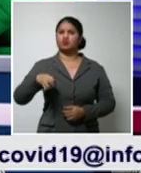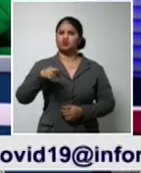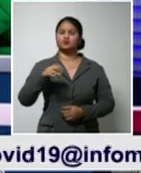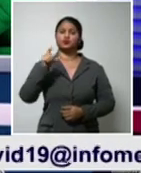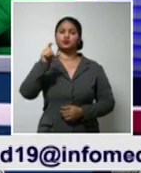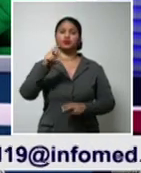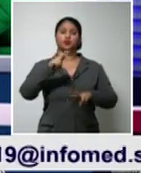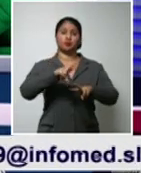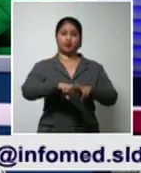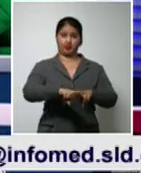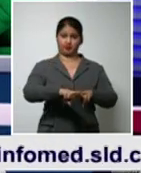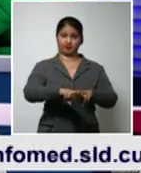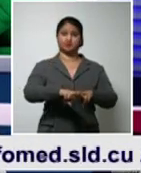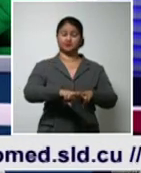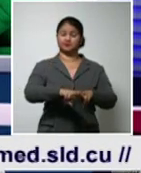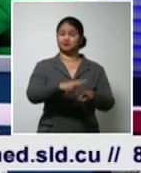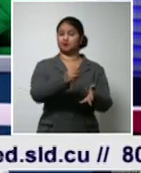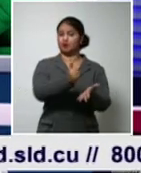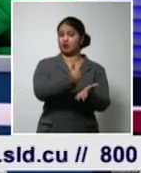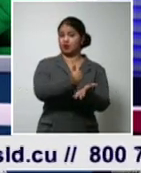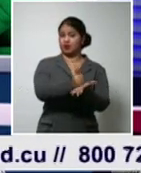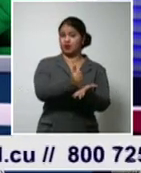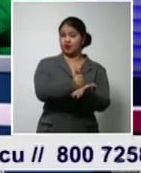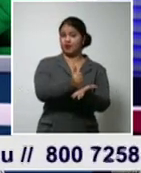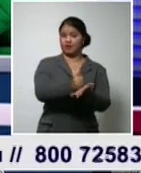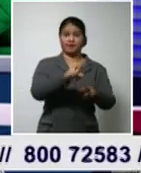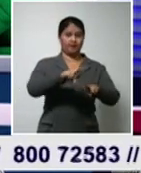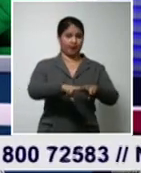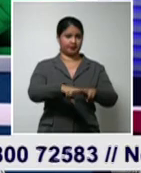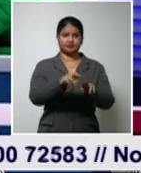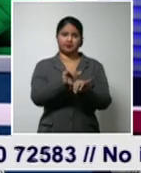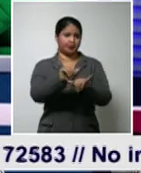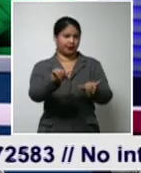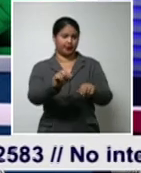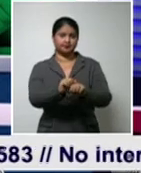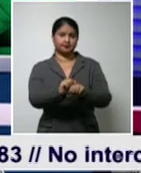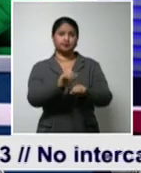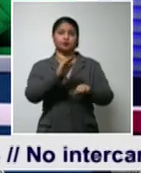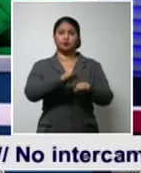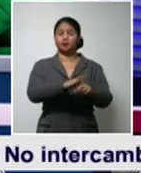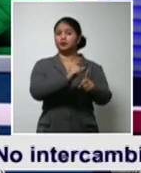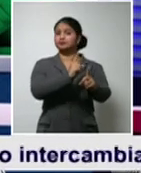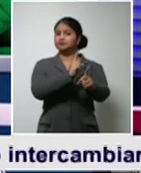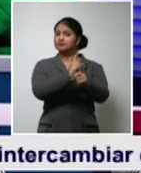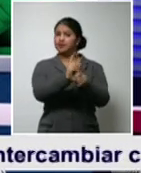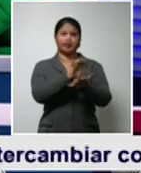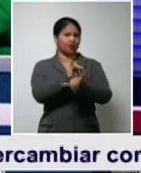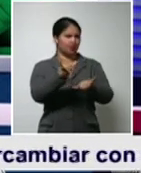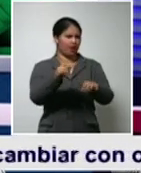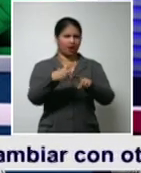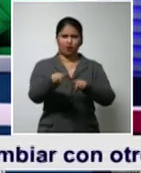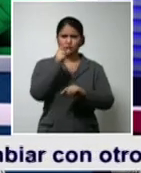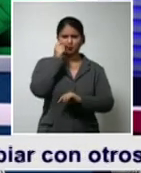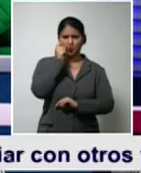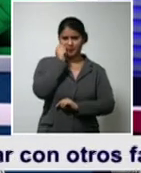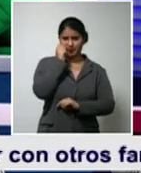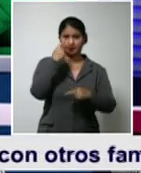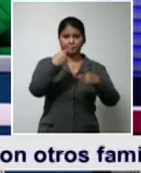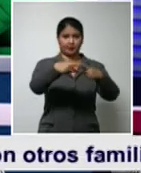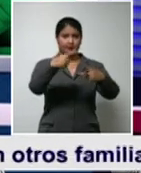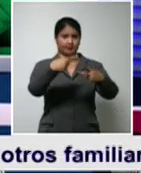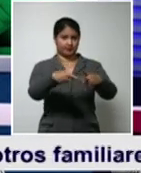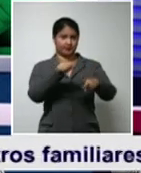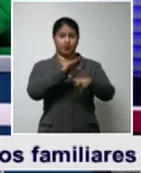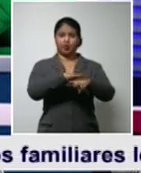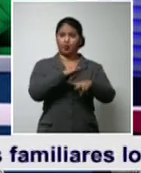Habana también contacto de un caso confirmado previamente, con antecedentes de